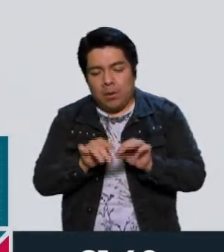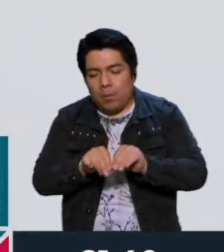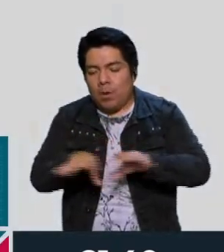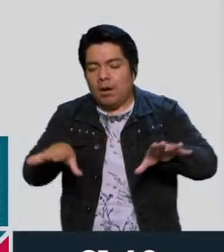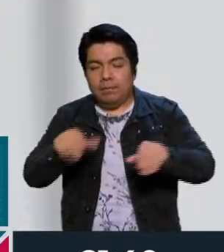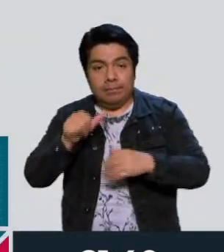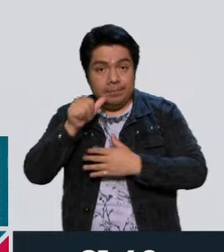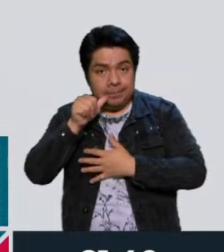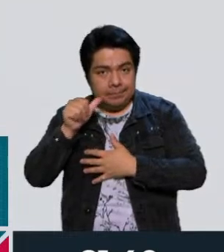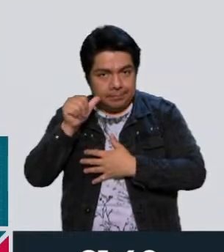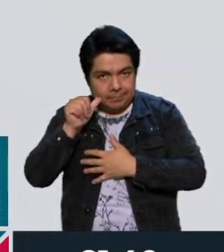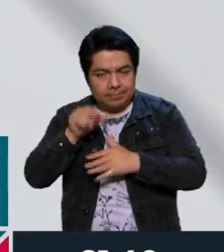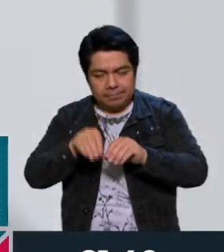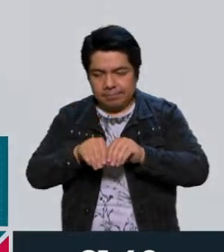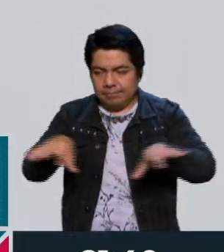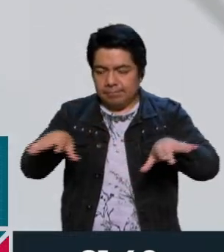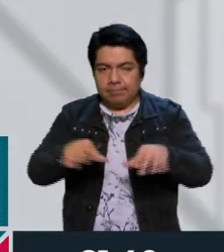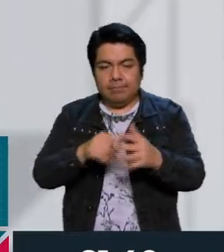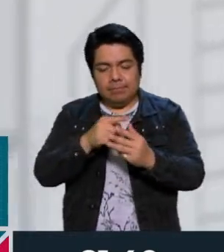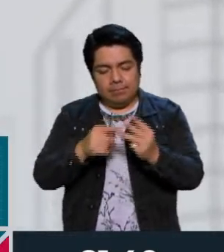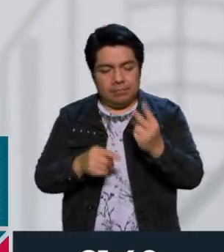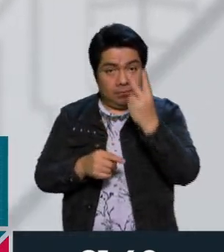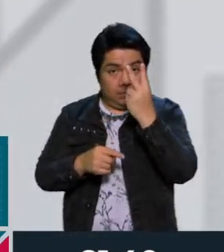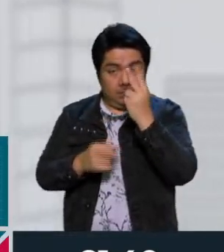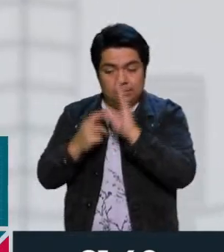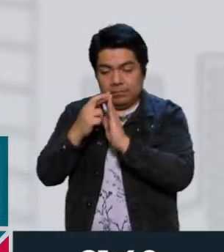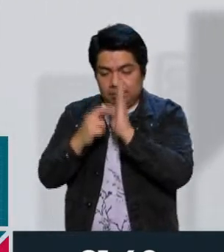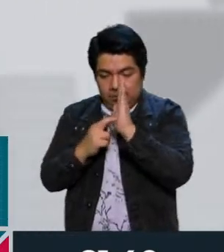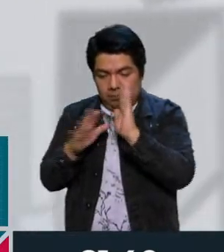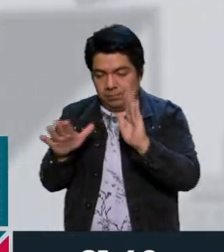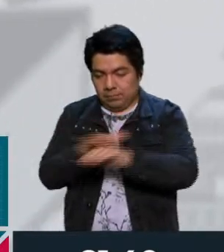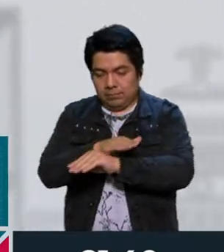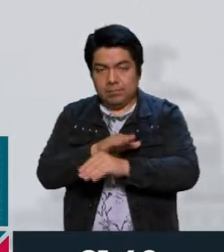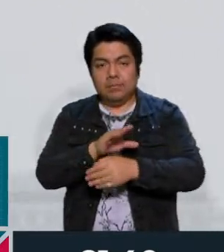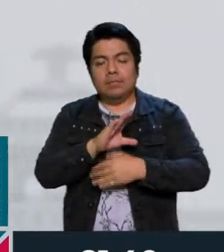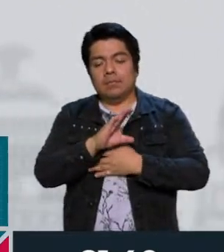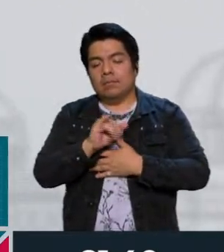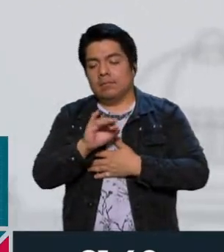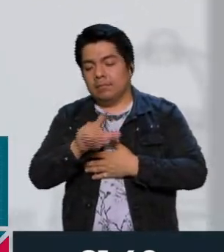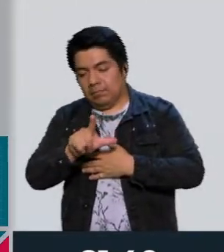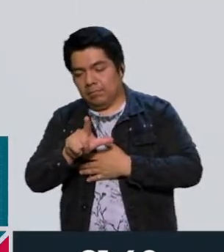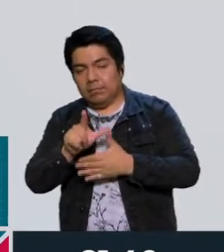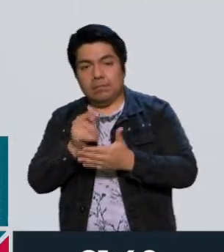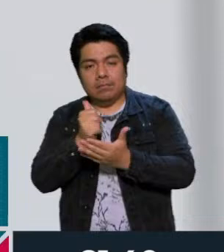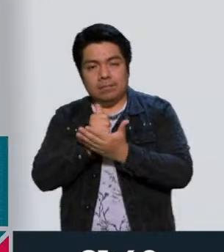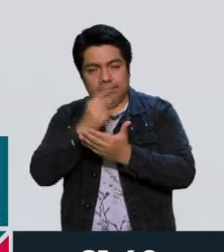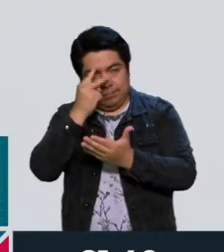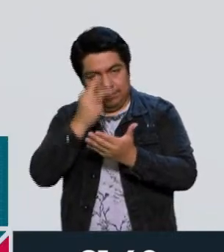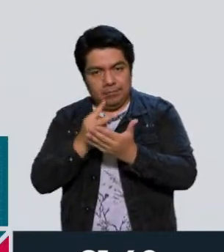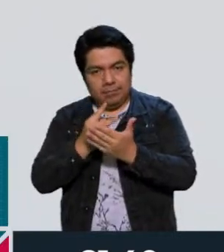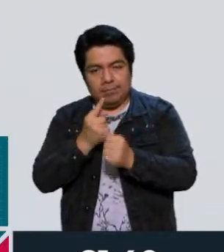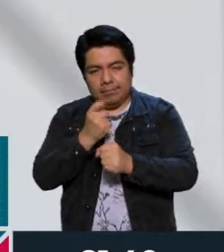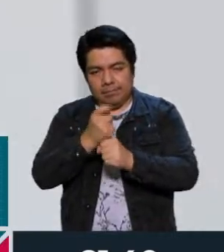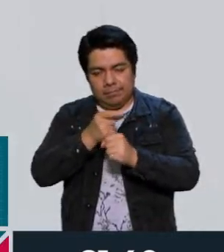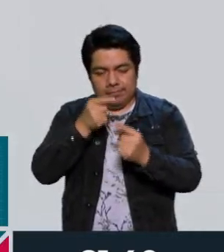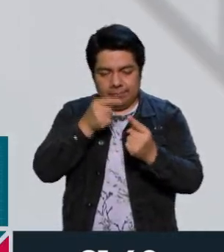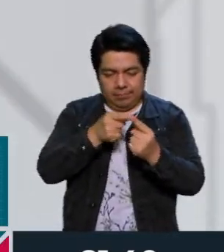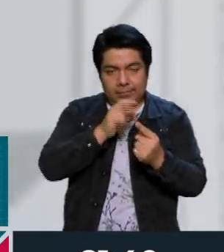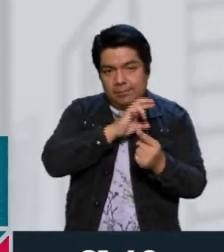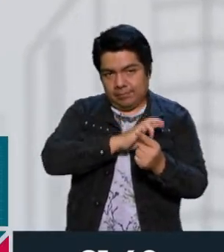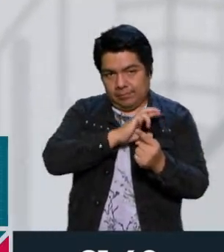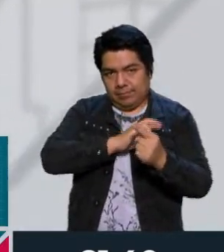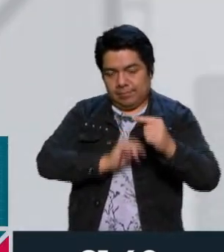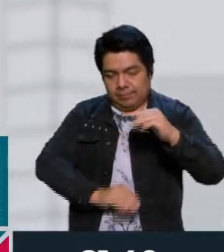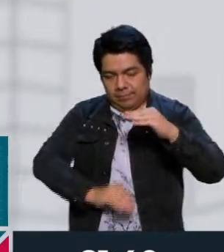de ayer, dos reformas al Código Civil de la Ciudad de México. La primera, como ya lo ha señalado, para